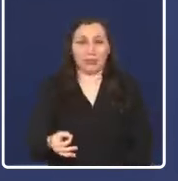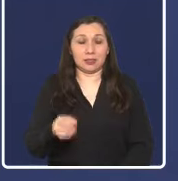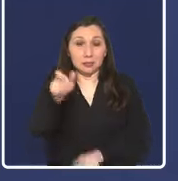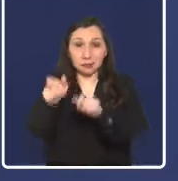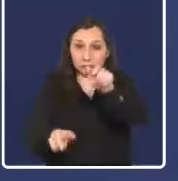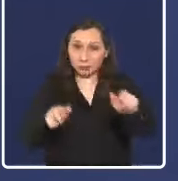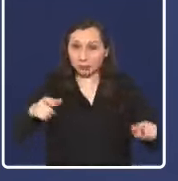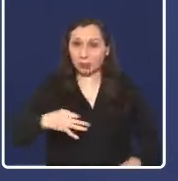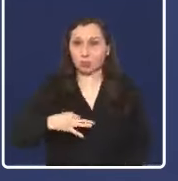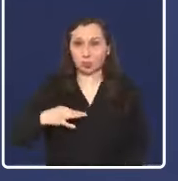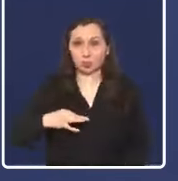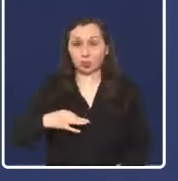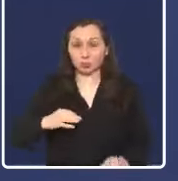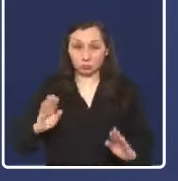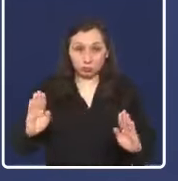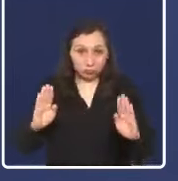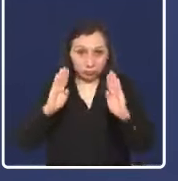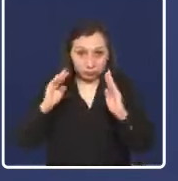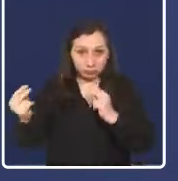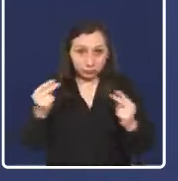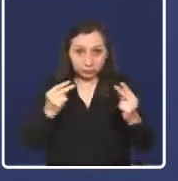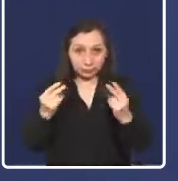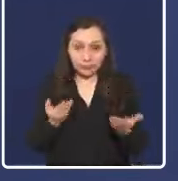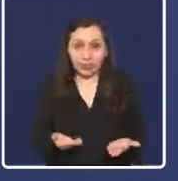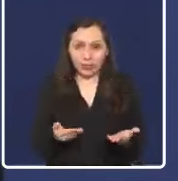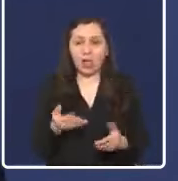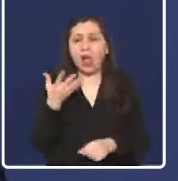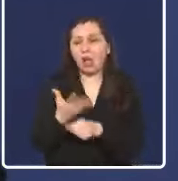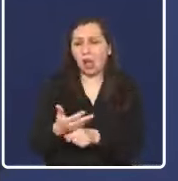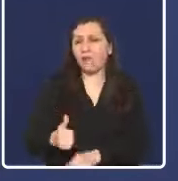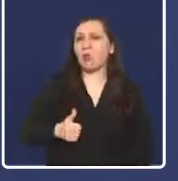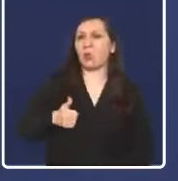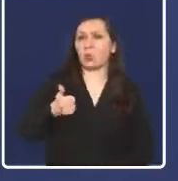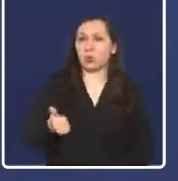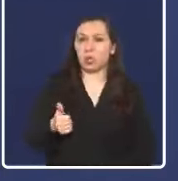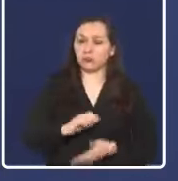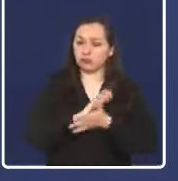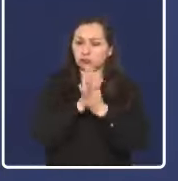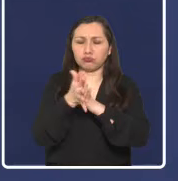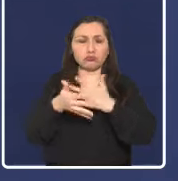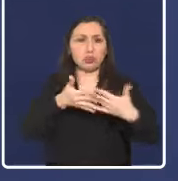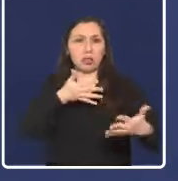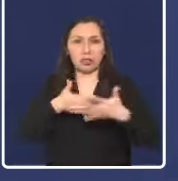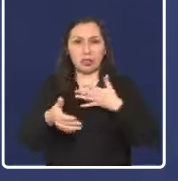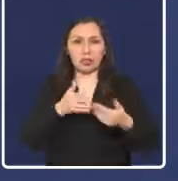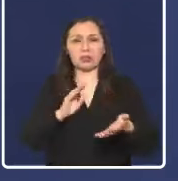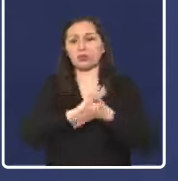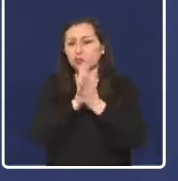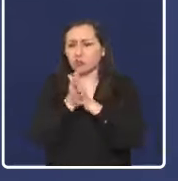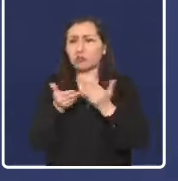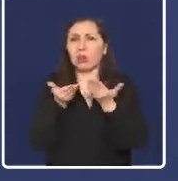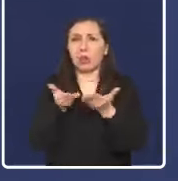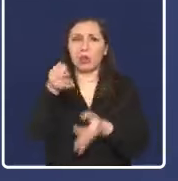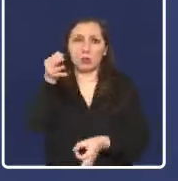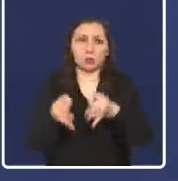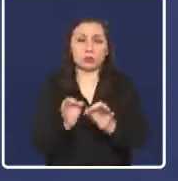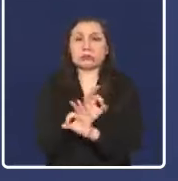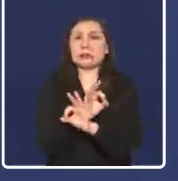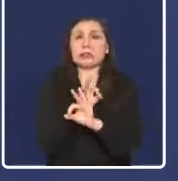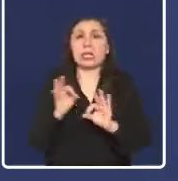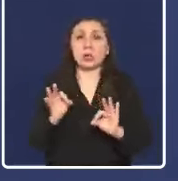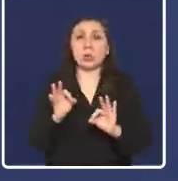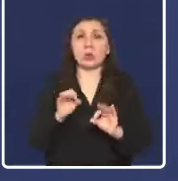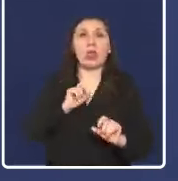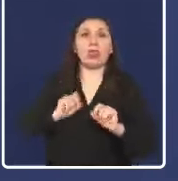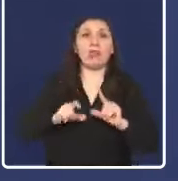la ciudadanía, a quienes nos están escuchando, es que acá hay una voluntad total de transparencia, total de que se haga justicia, que no va a haber ningún